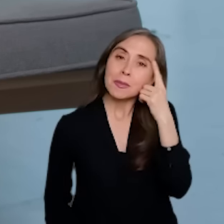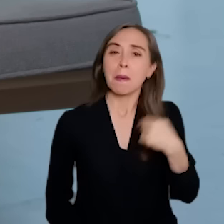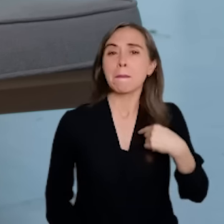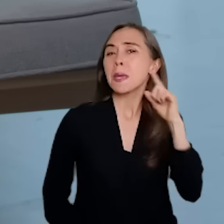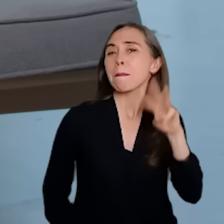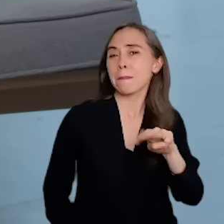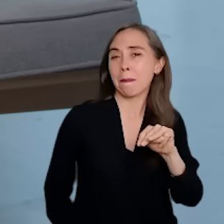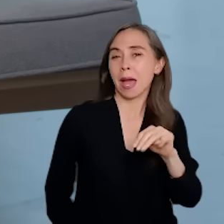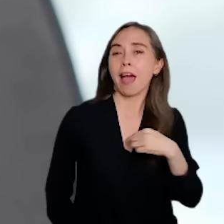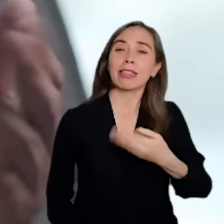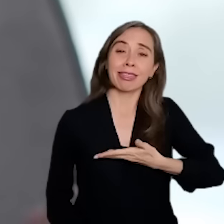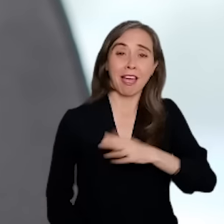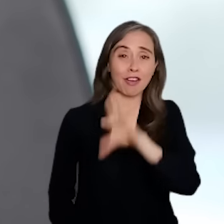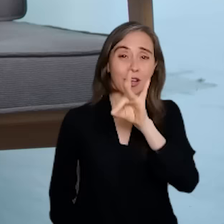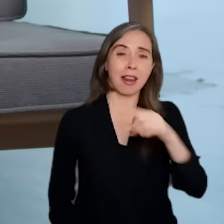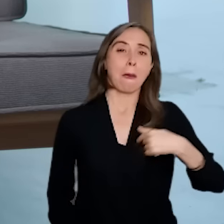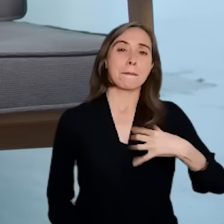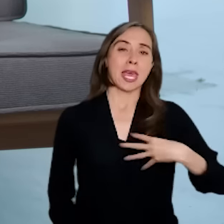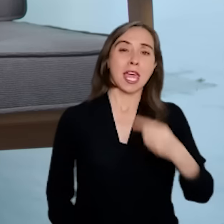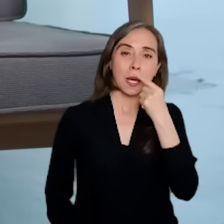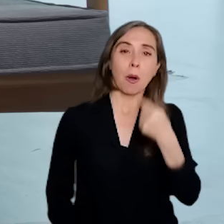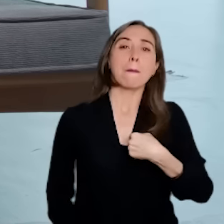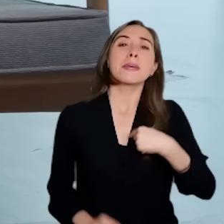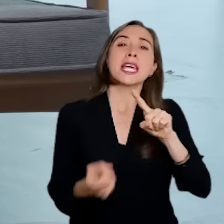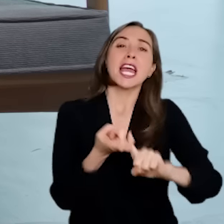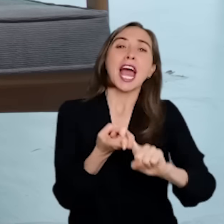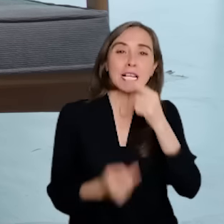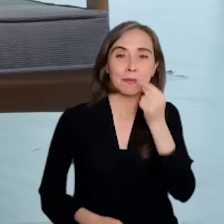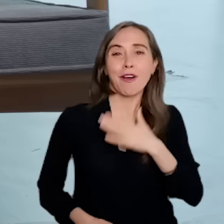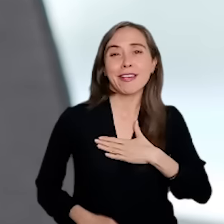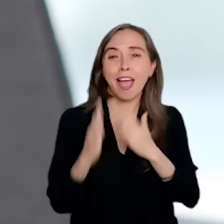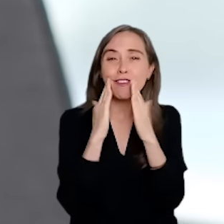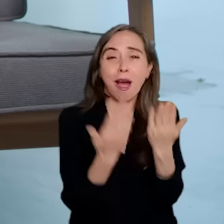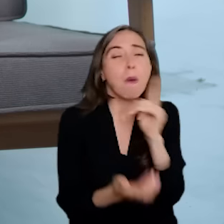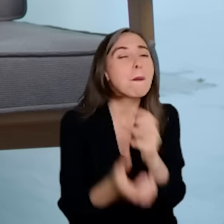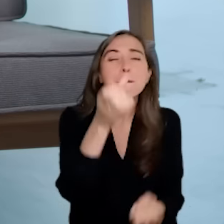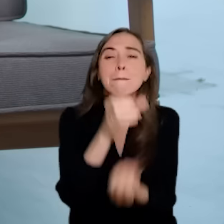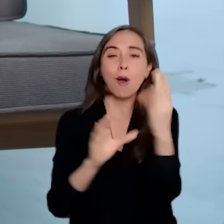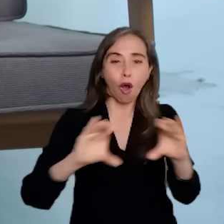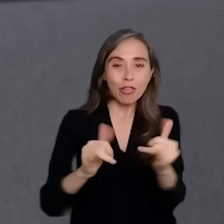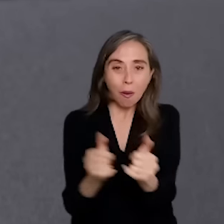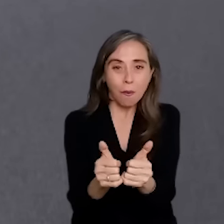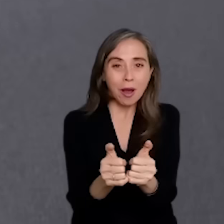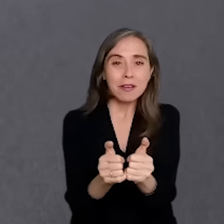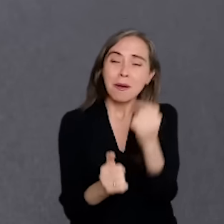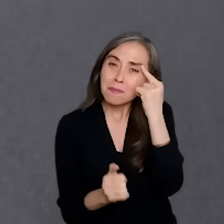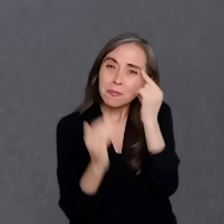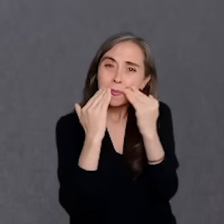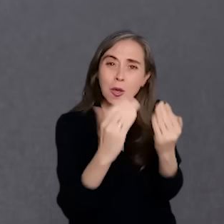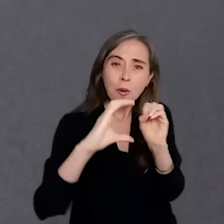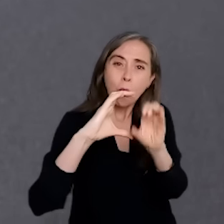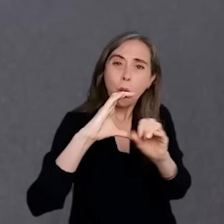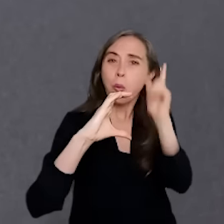Yo creo que mi mamá. Si tengo que elegir, sería mi hijo. A mi esposo. Quiero regalarle la última consola. Yo creo que le